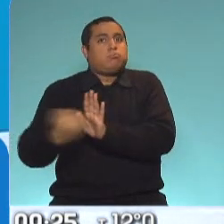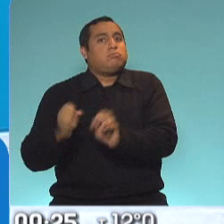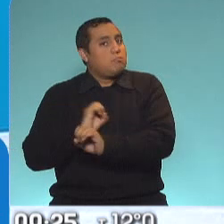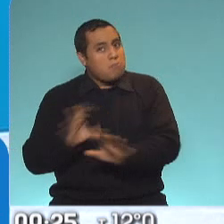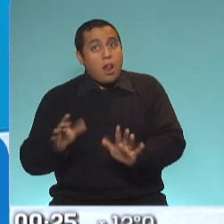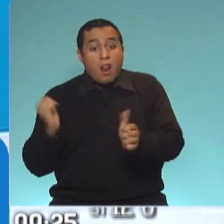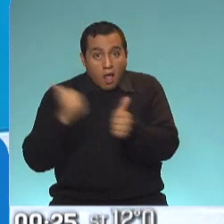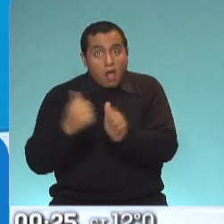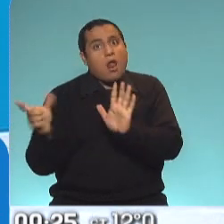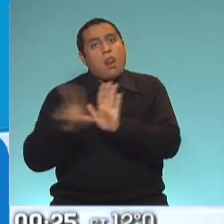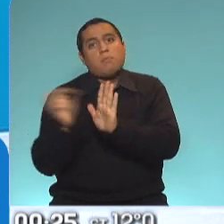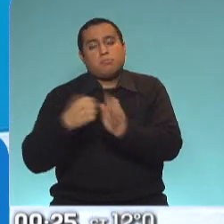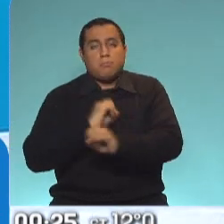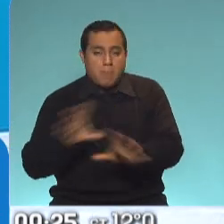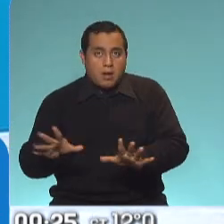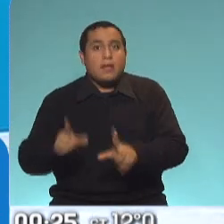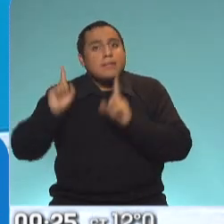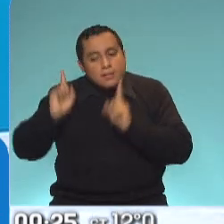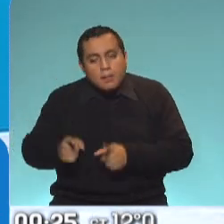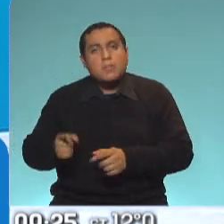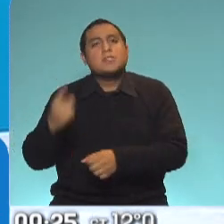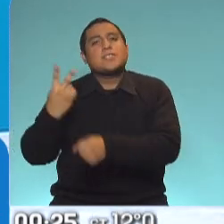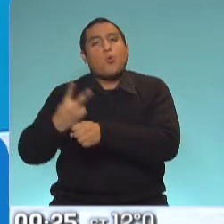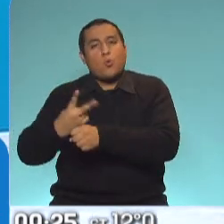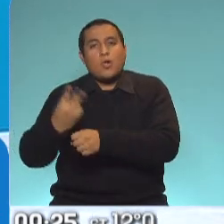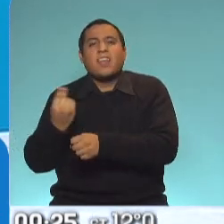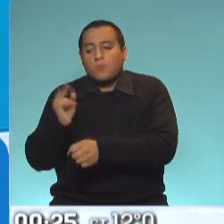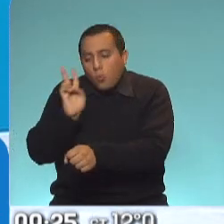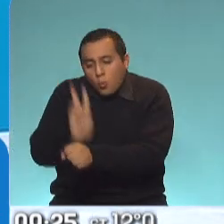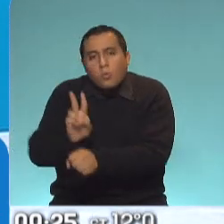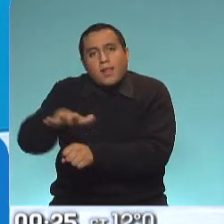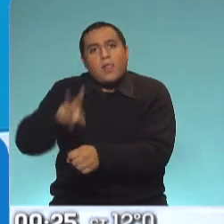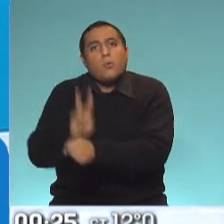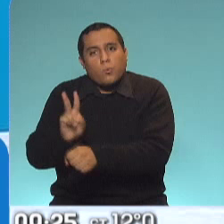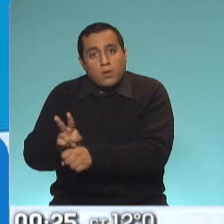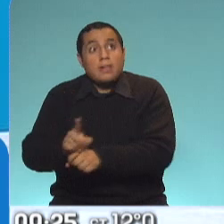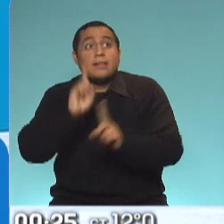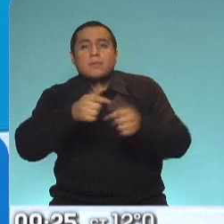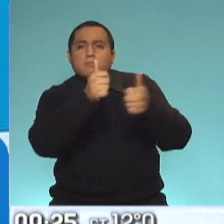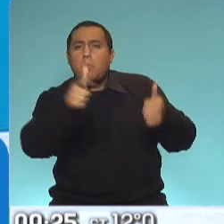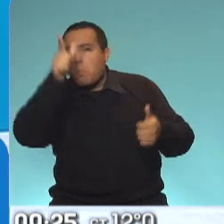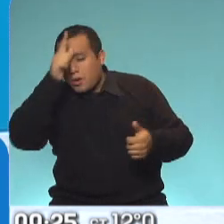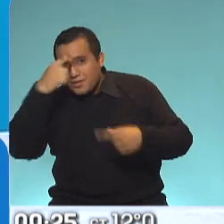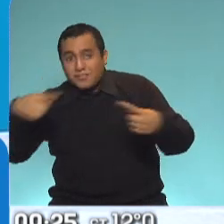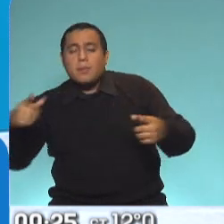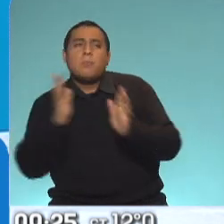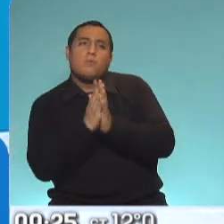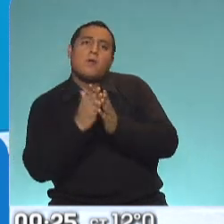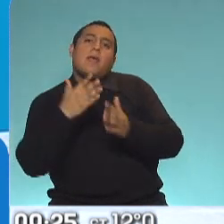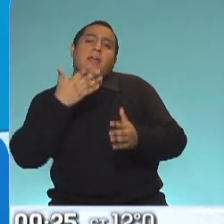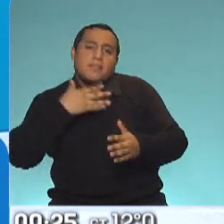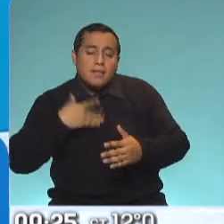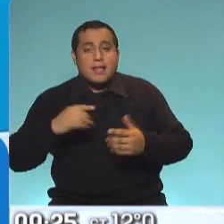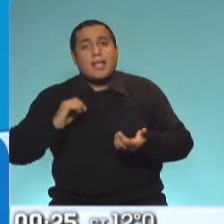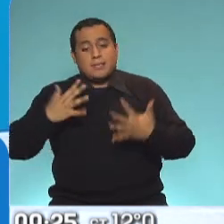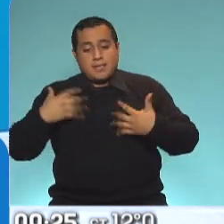y pararlo. En segundo lugar, protegerlos. Pero a las fuerzas de seguridad, insisto, entiendan, la salud